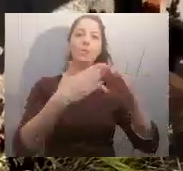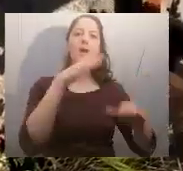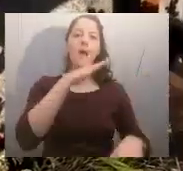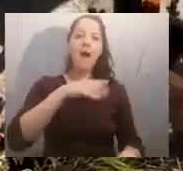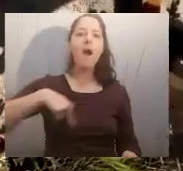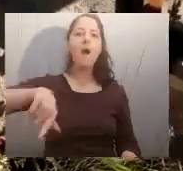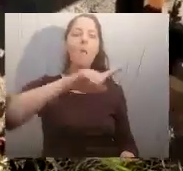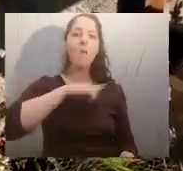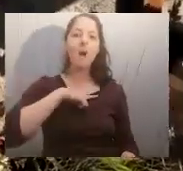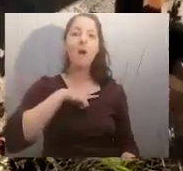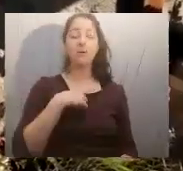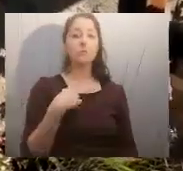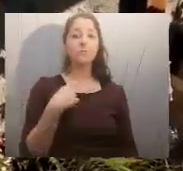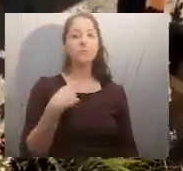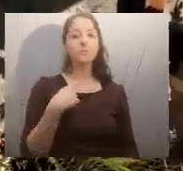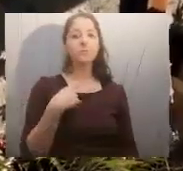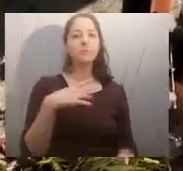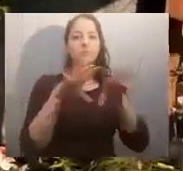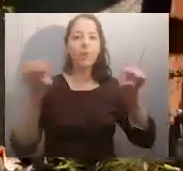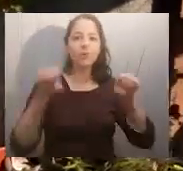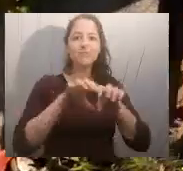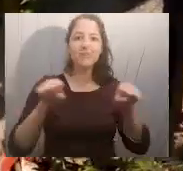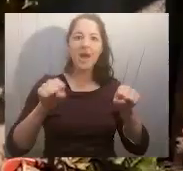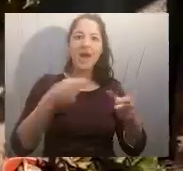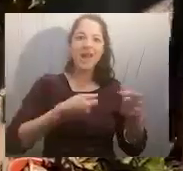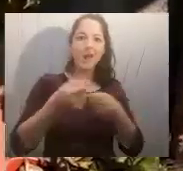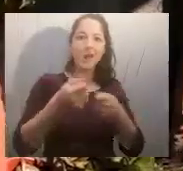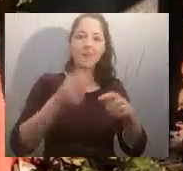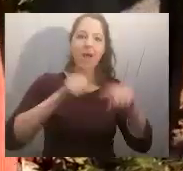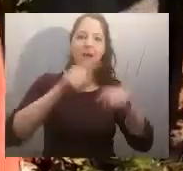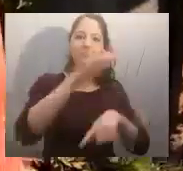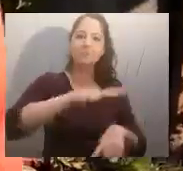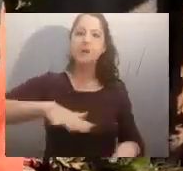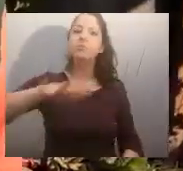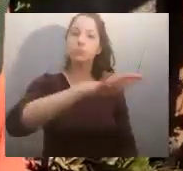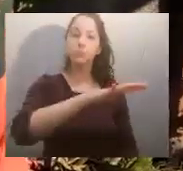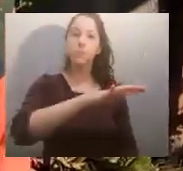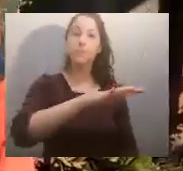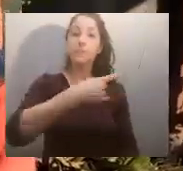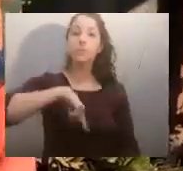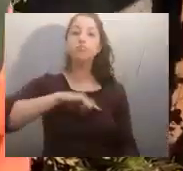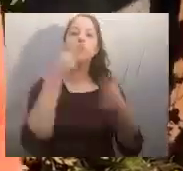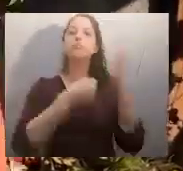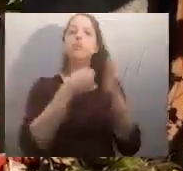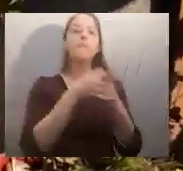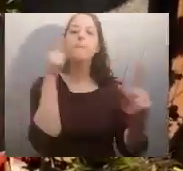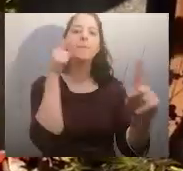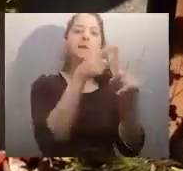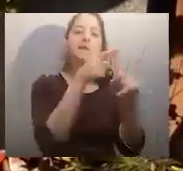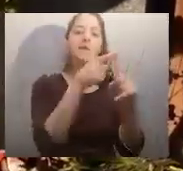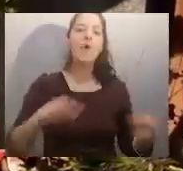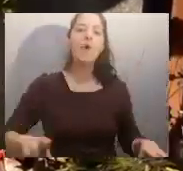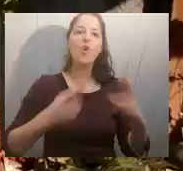territoriales. Luchamos por construir un sistema de salud feminista de carácter público, con